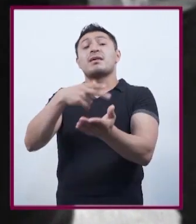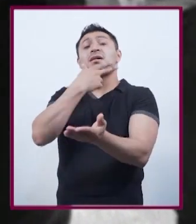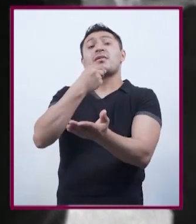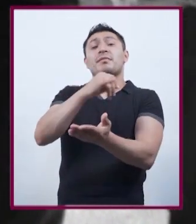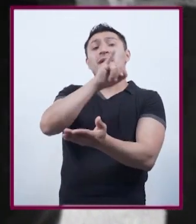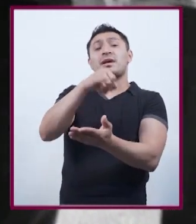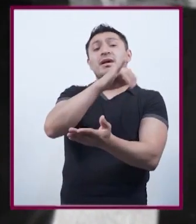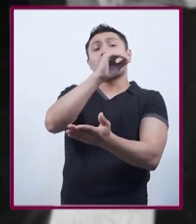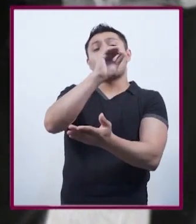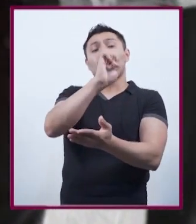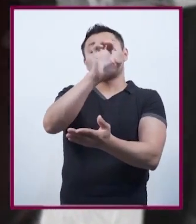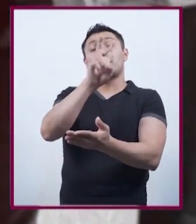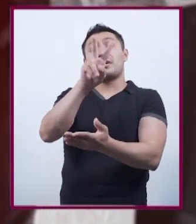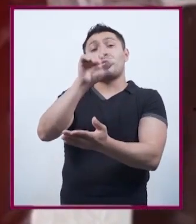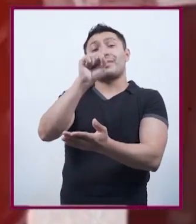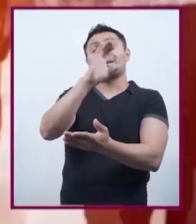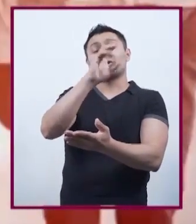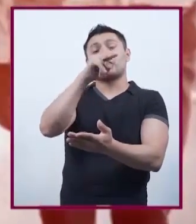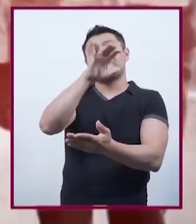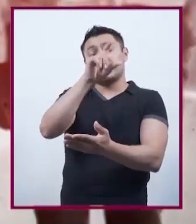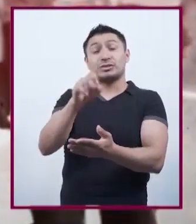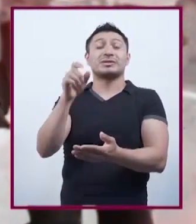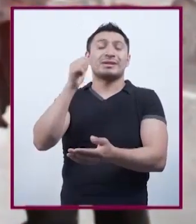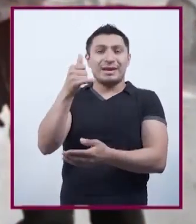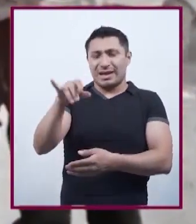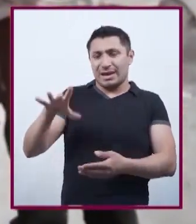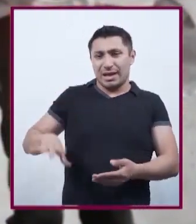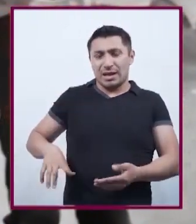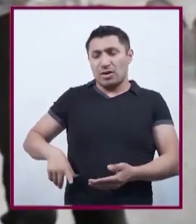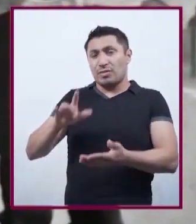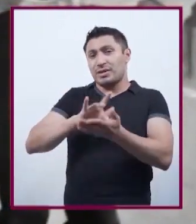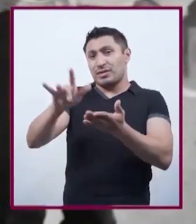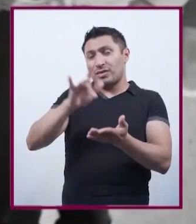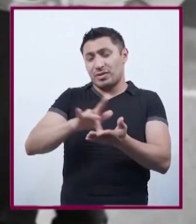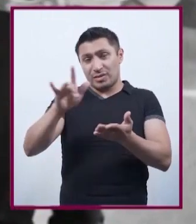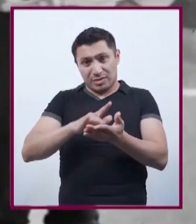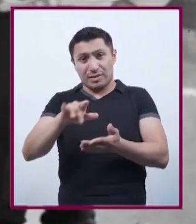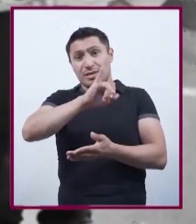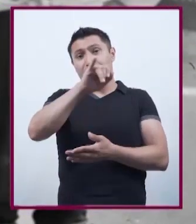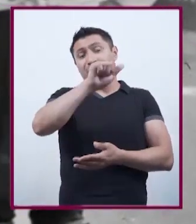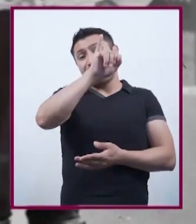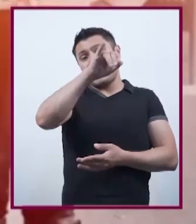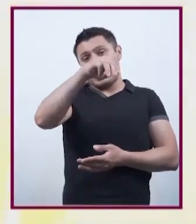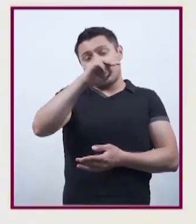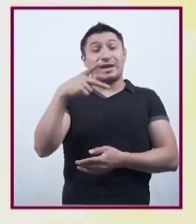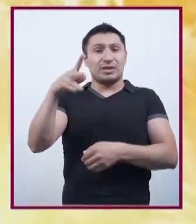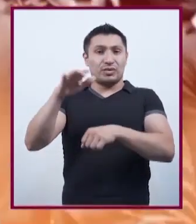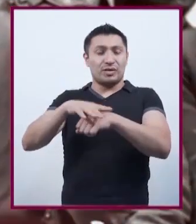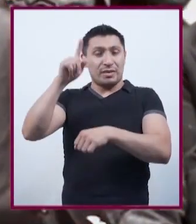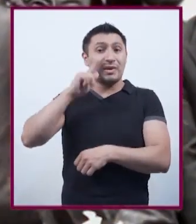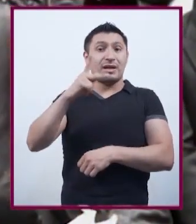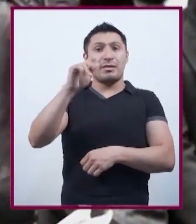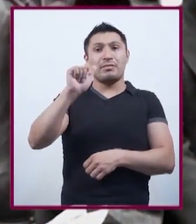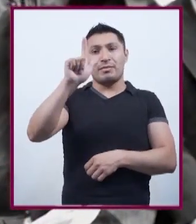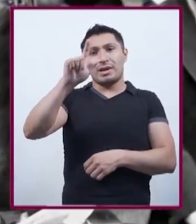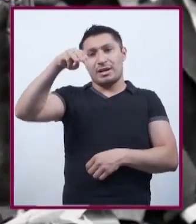latinoamericana, sintetizada en el concepto de raza cósmica propuesto por Vasconcelos. De esta forma, apoyada por el